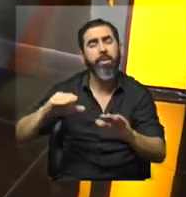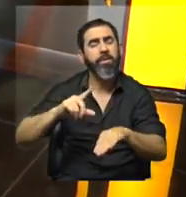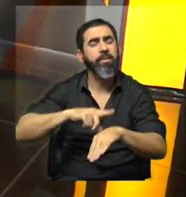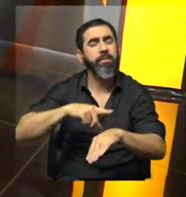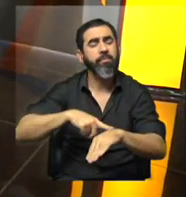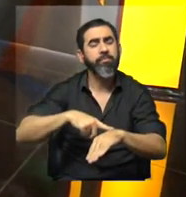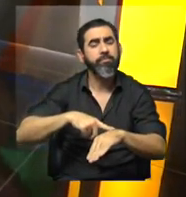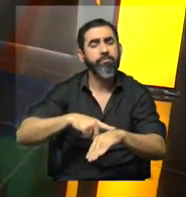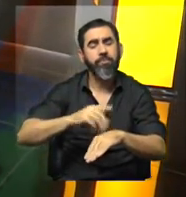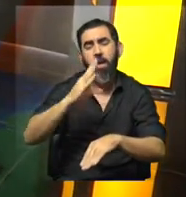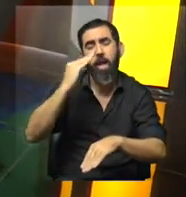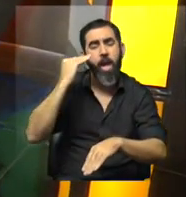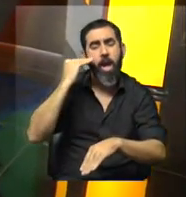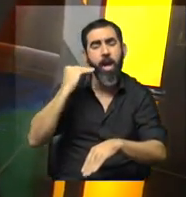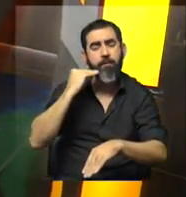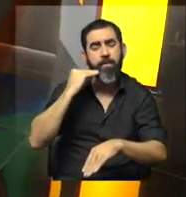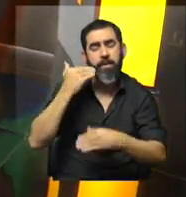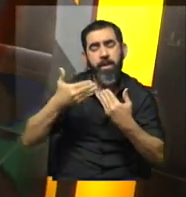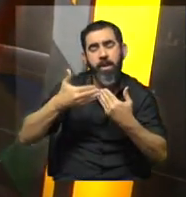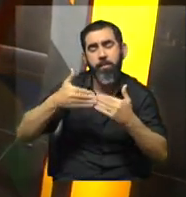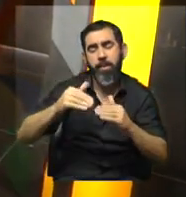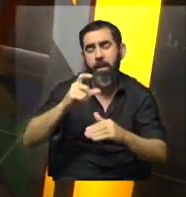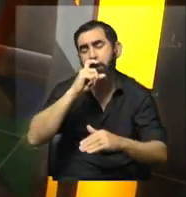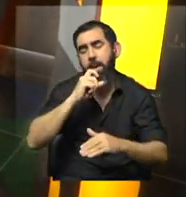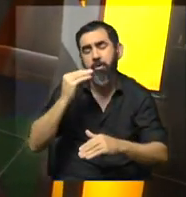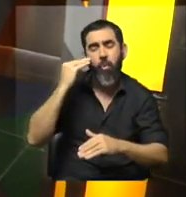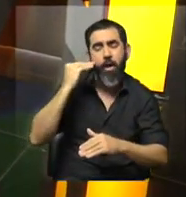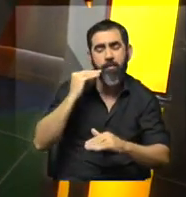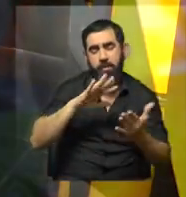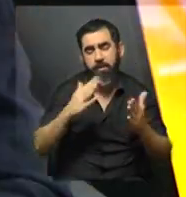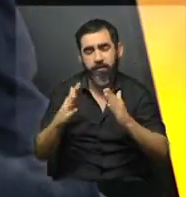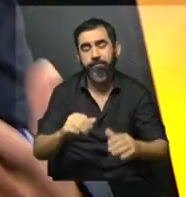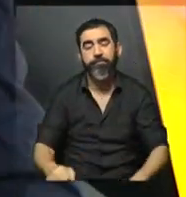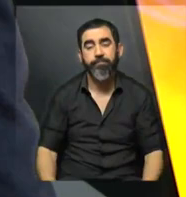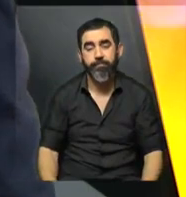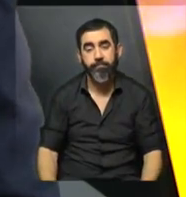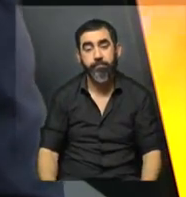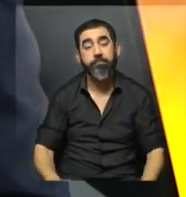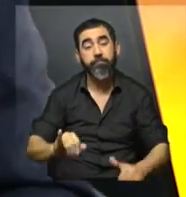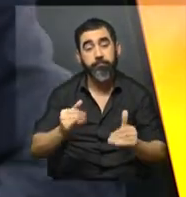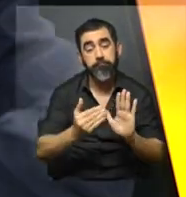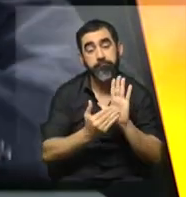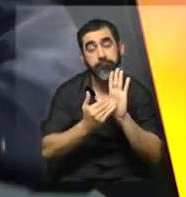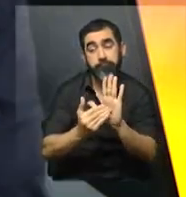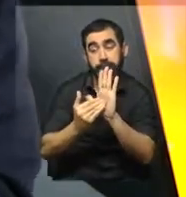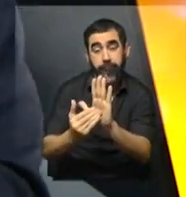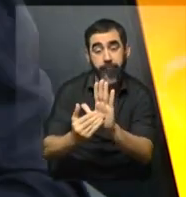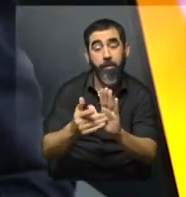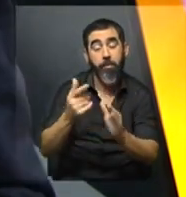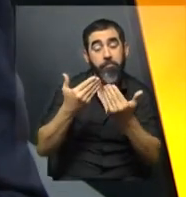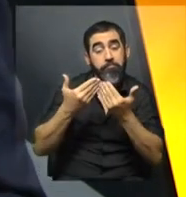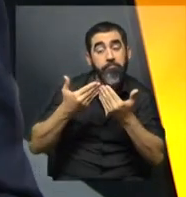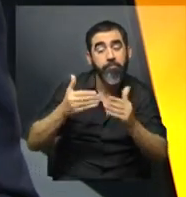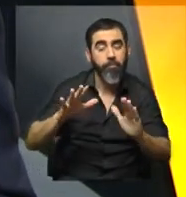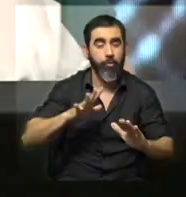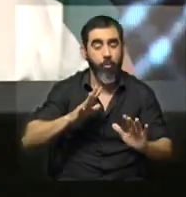Y desde abril, más o menos. Marzo, abril. Y todavía, si bien ya se han ido presentando, lo que sería el gran debut todavía no